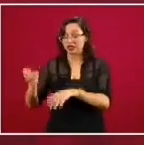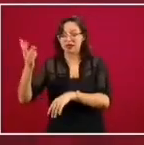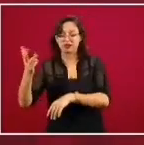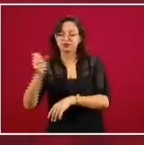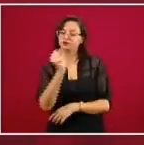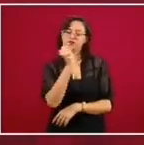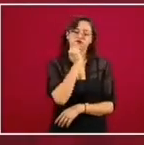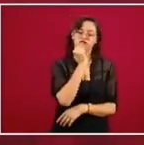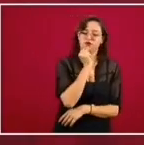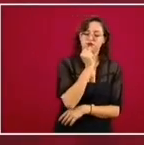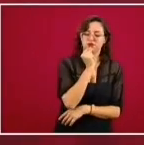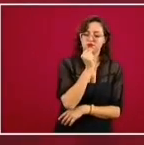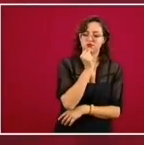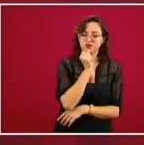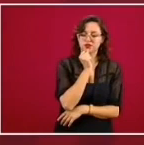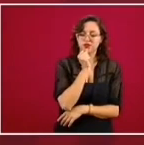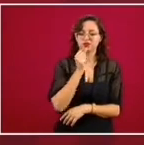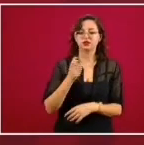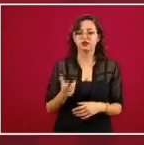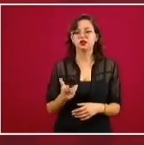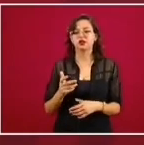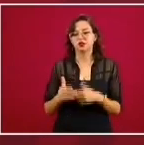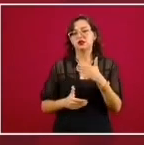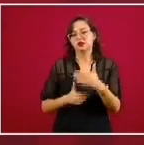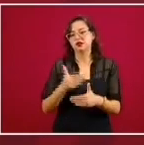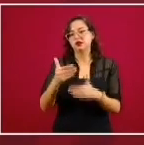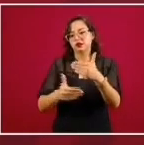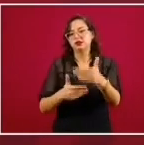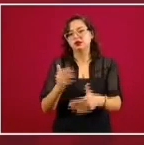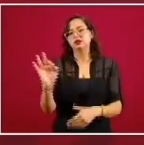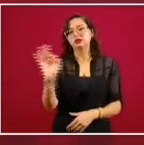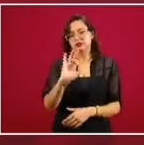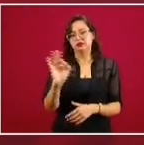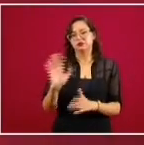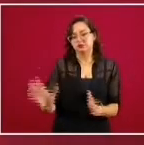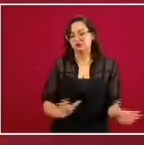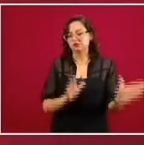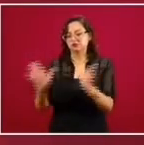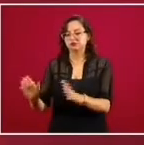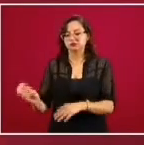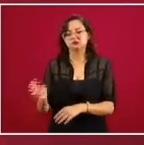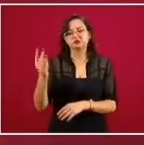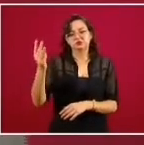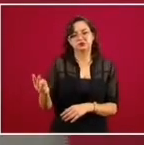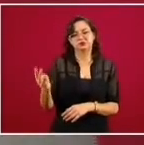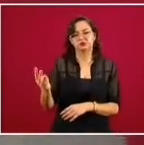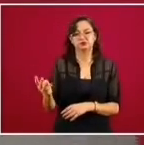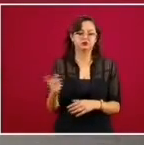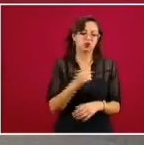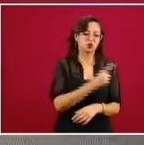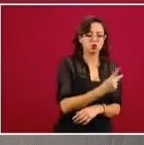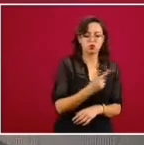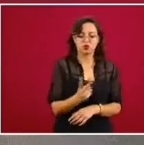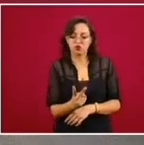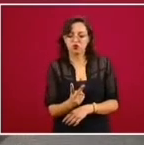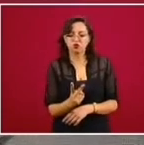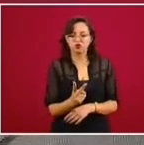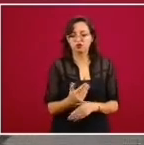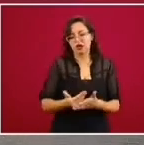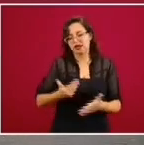fase 3 para todo el país. Posiblemente llegará el momento en donde digamos, ya estamos en fase 3, igual que lo hicimos entre fase 1 y 2.